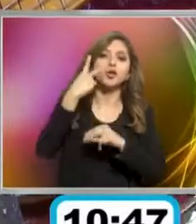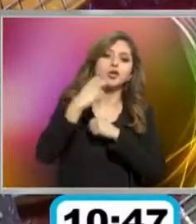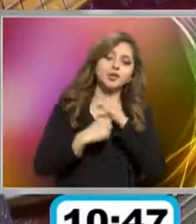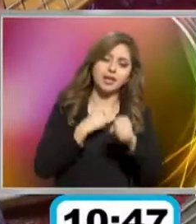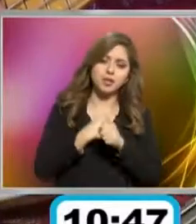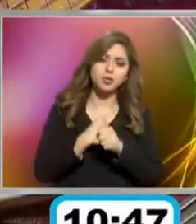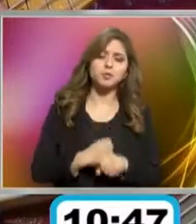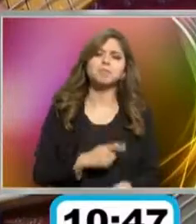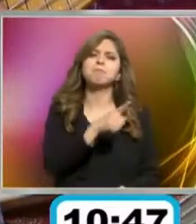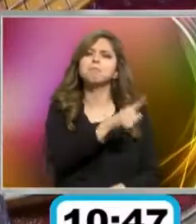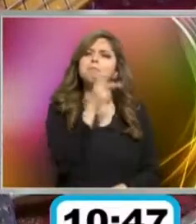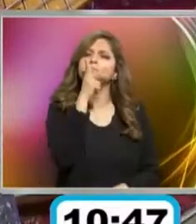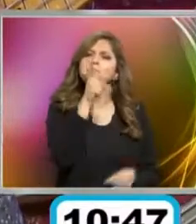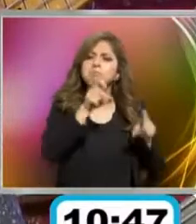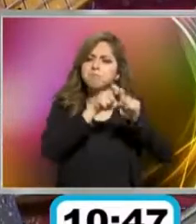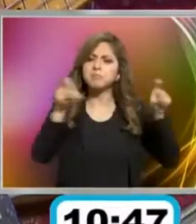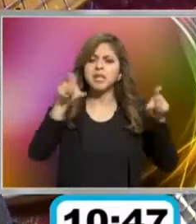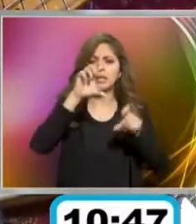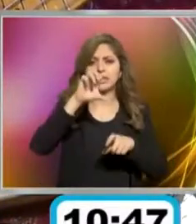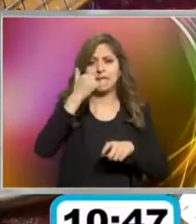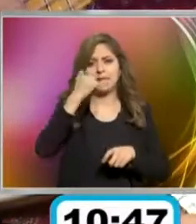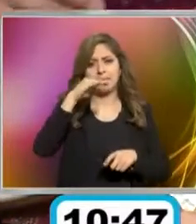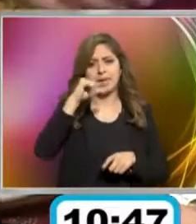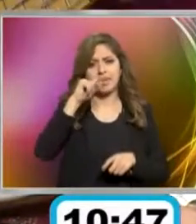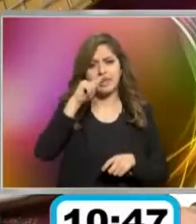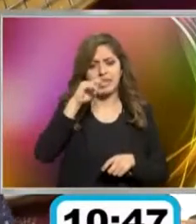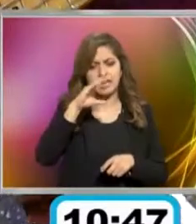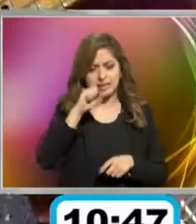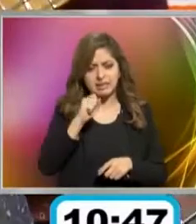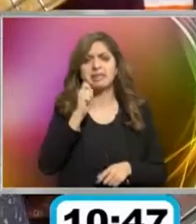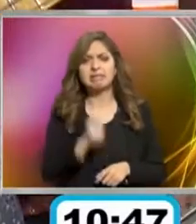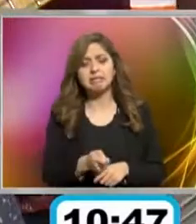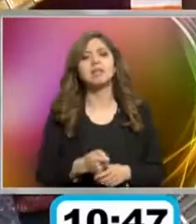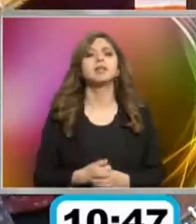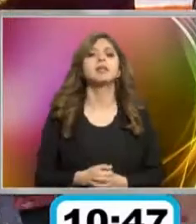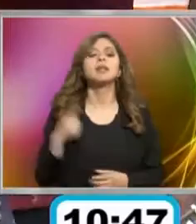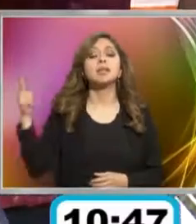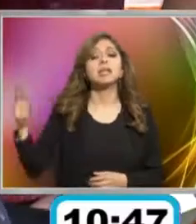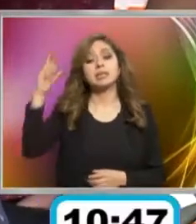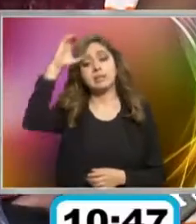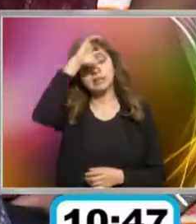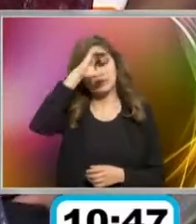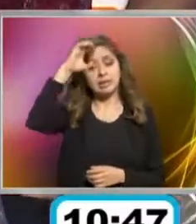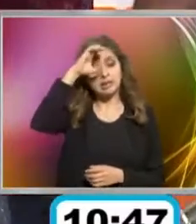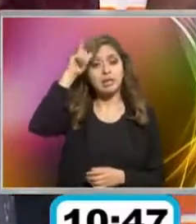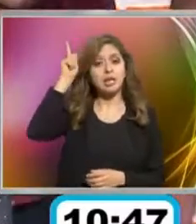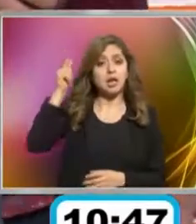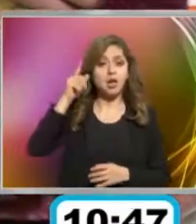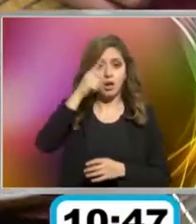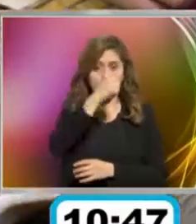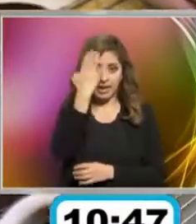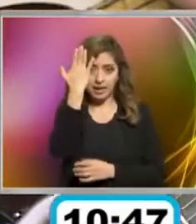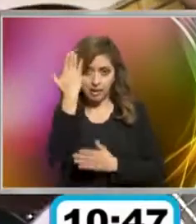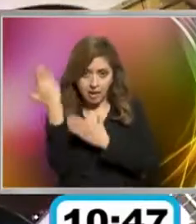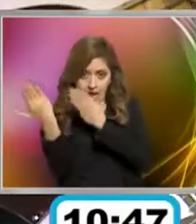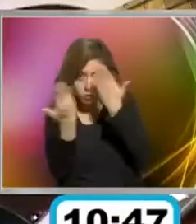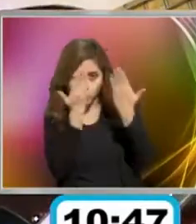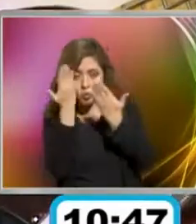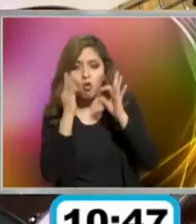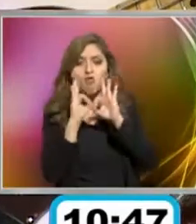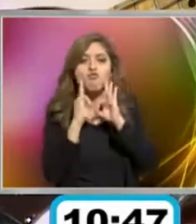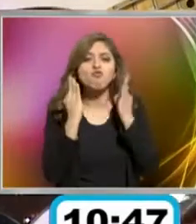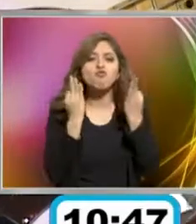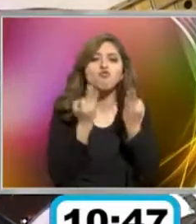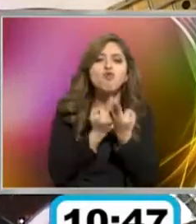Simatic? Cymatics viene del nombre de la ciencia de la cimática, que es la ciencia que estudia las formas del sonido. Ahí si quieren checar